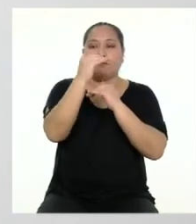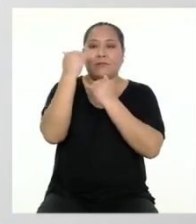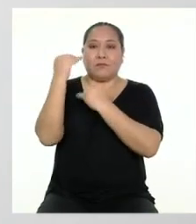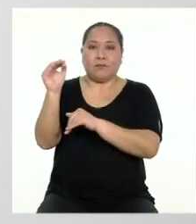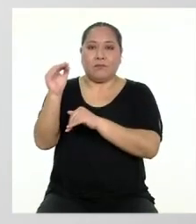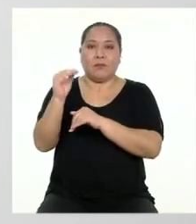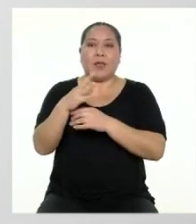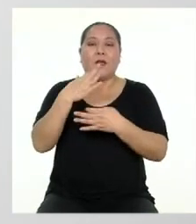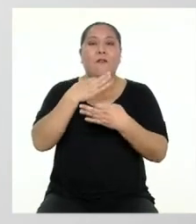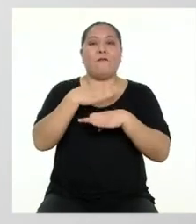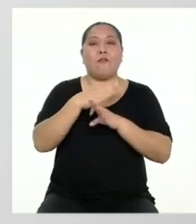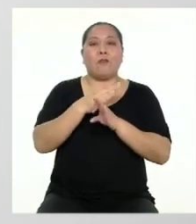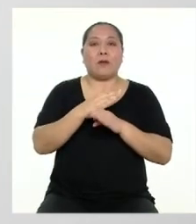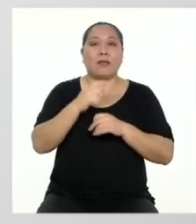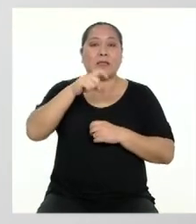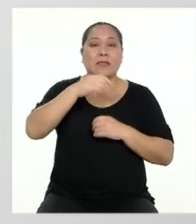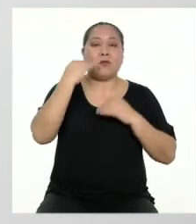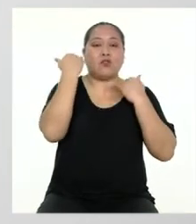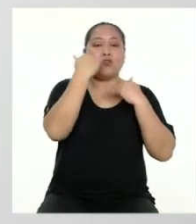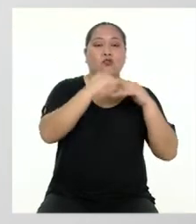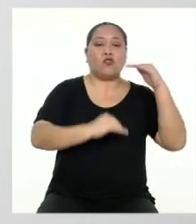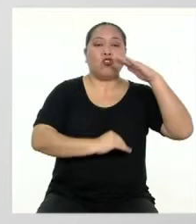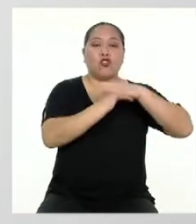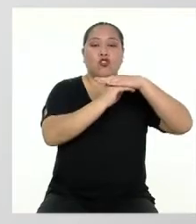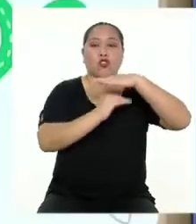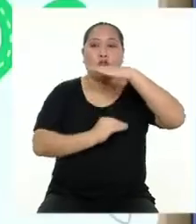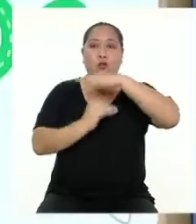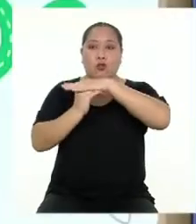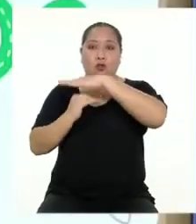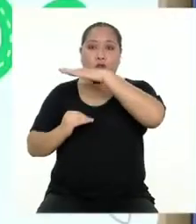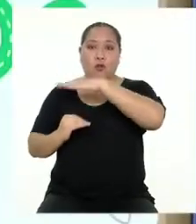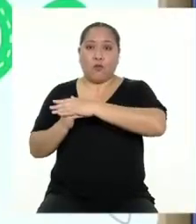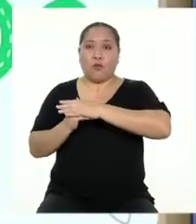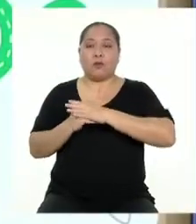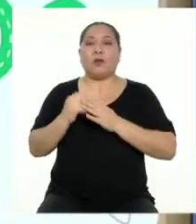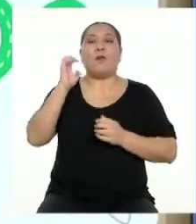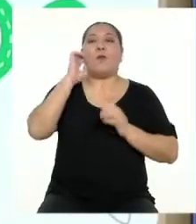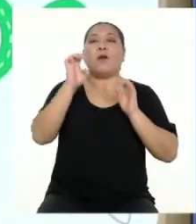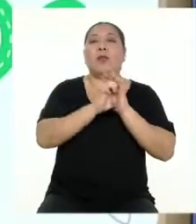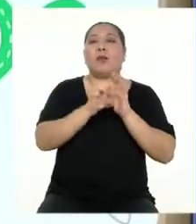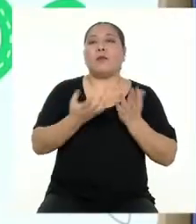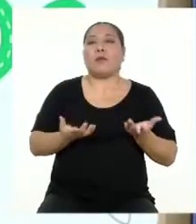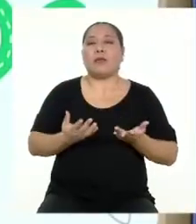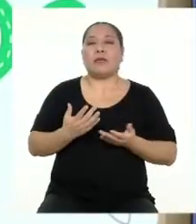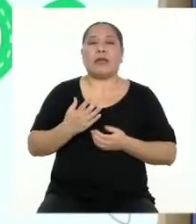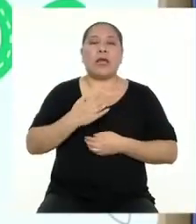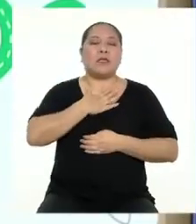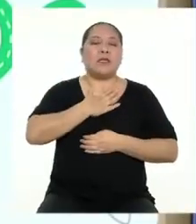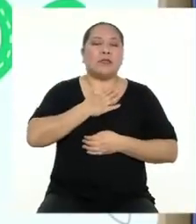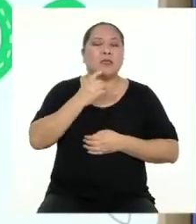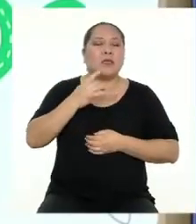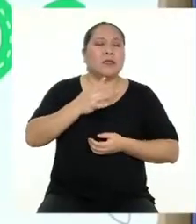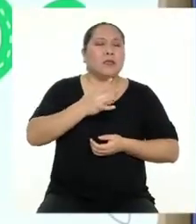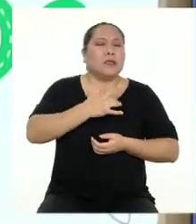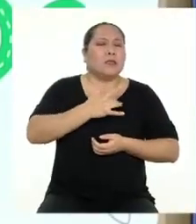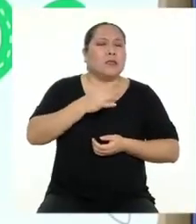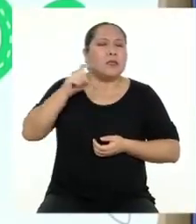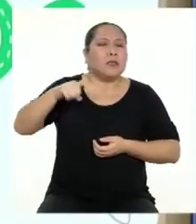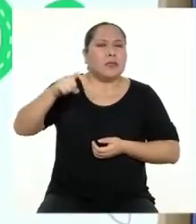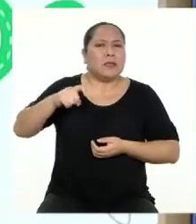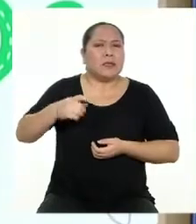capacidad. Tenemos topes en la satisfacción de una necesidad. Por ejemplo, la sensación de hambre y de comer es saciada